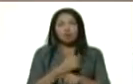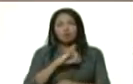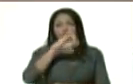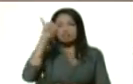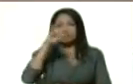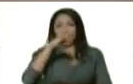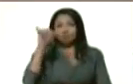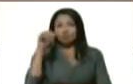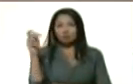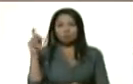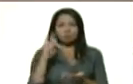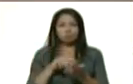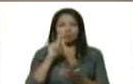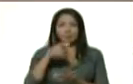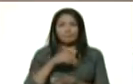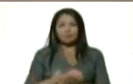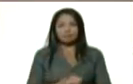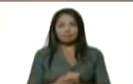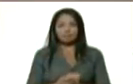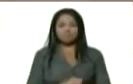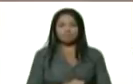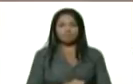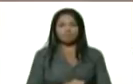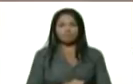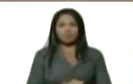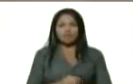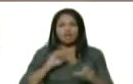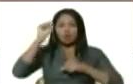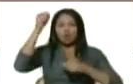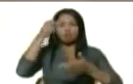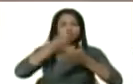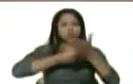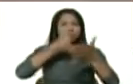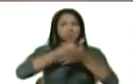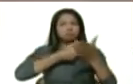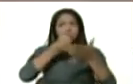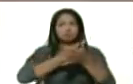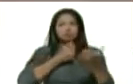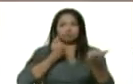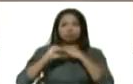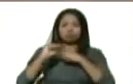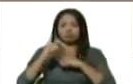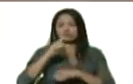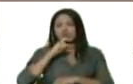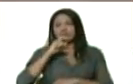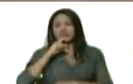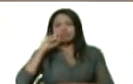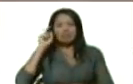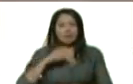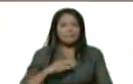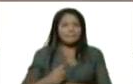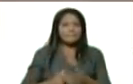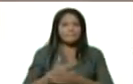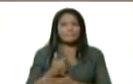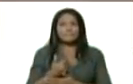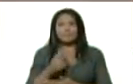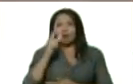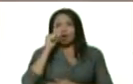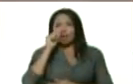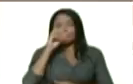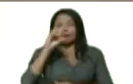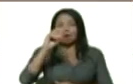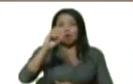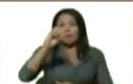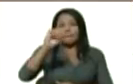Zulia, héroe de las batallas contra las dificultades, Omar Prieto,